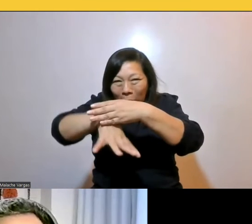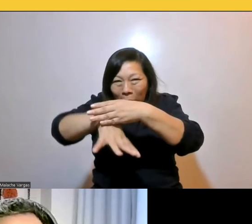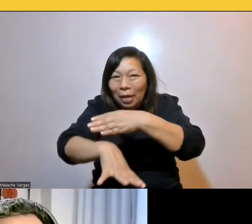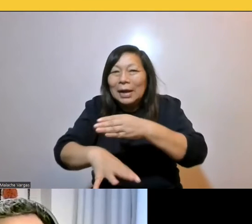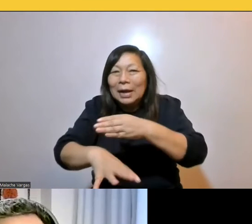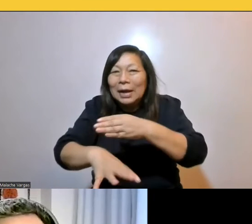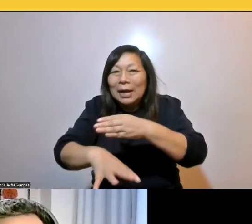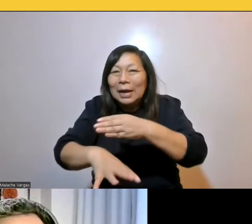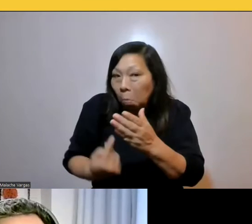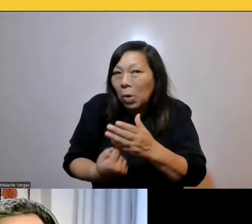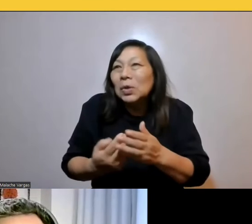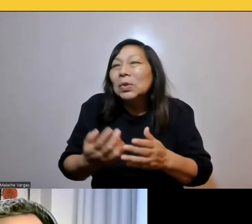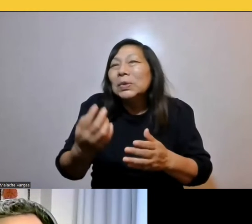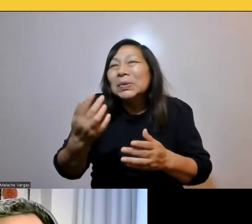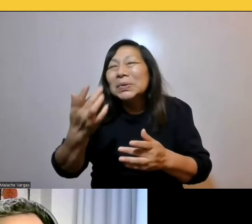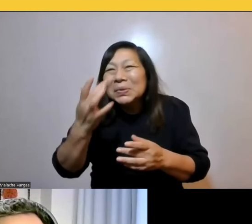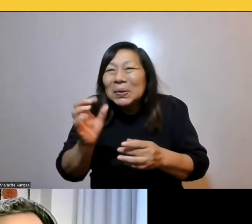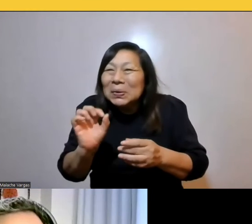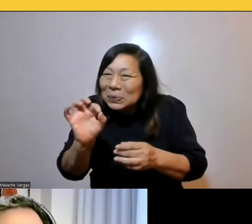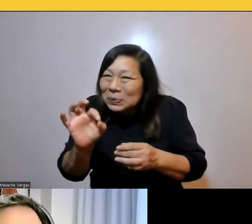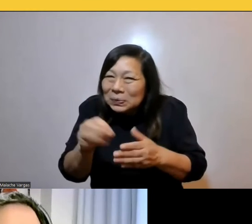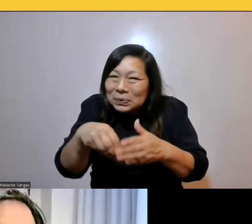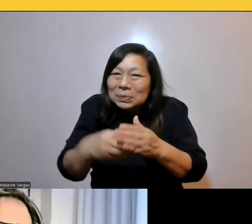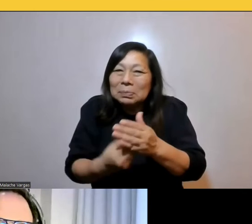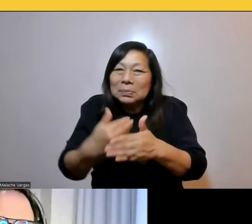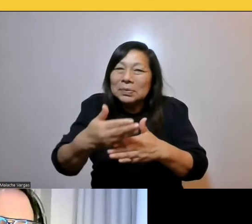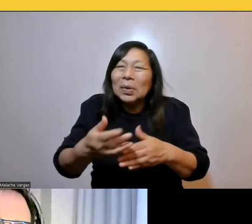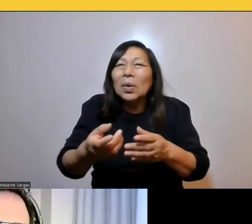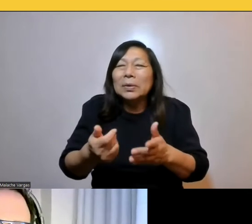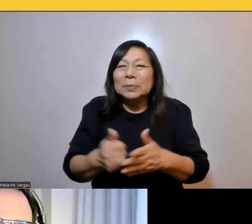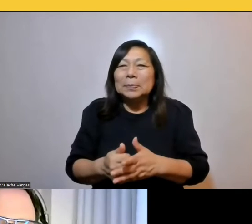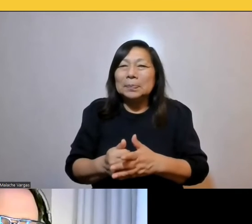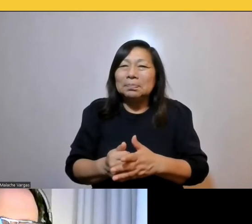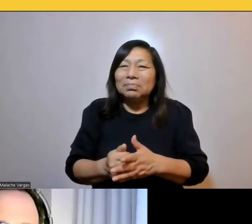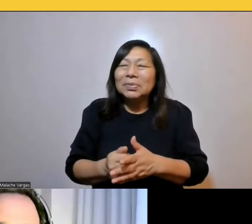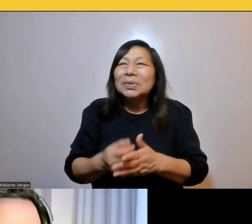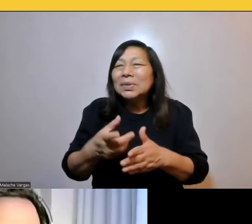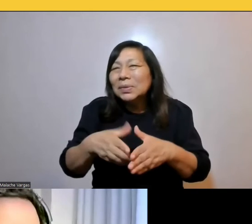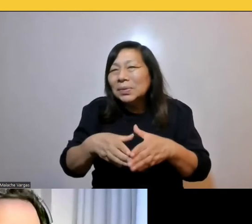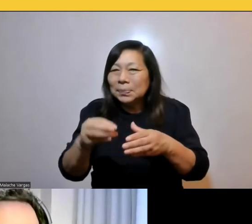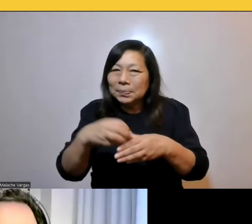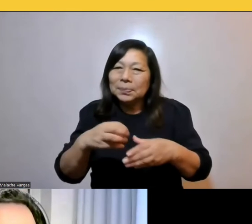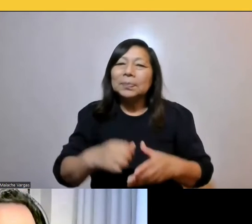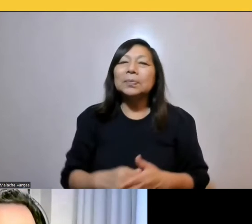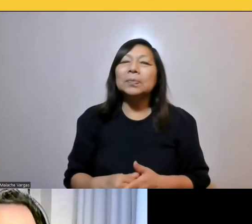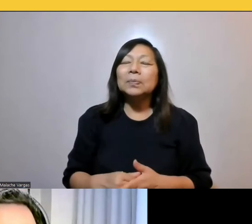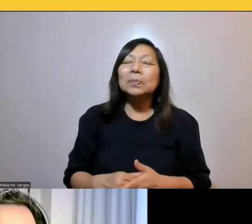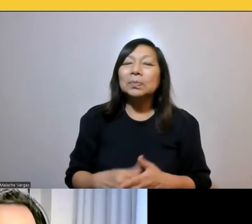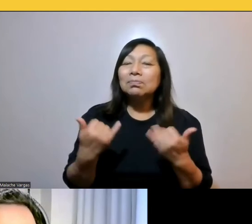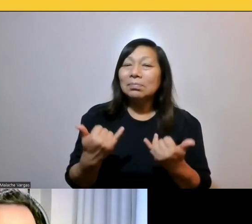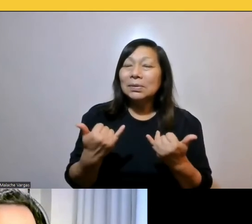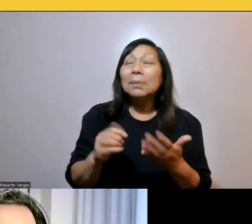podrían ingresar bacterias hacia el útero y producir una enfermedad inflamatoria pélvica. Entonces, ese